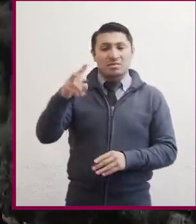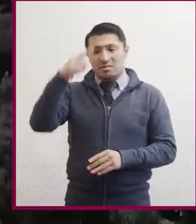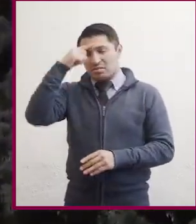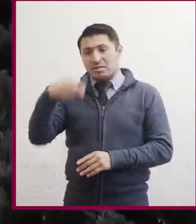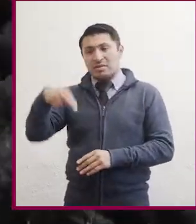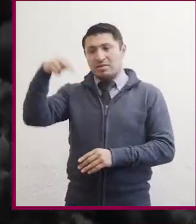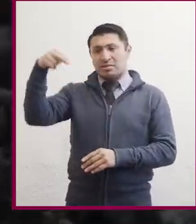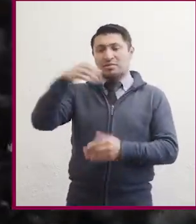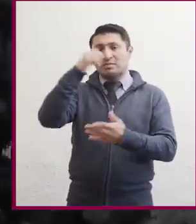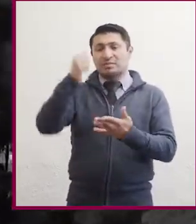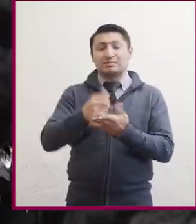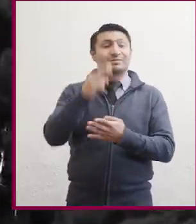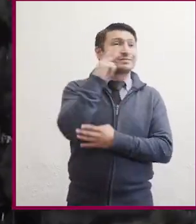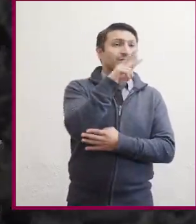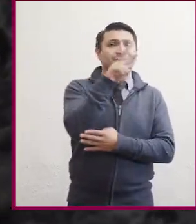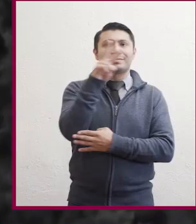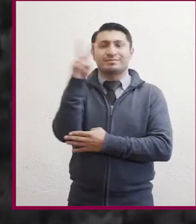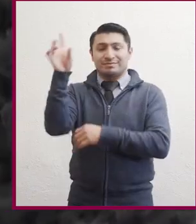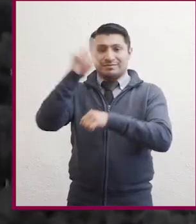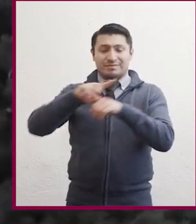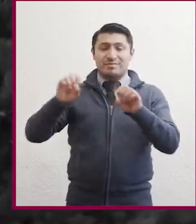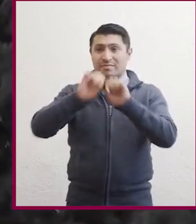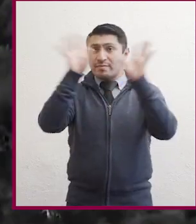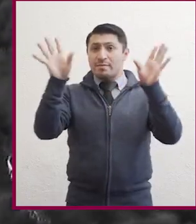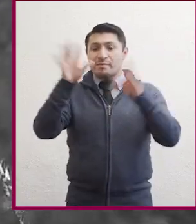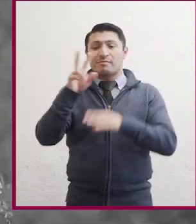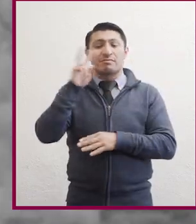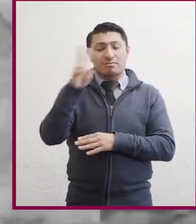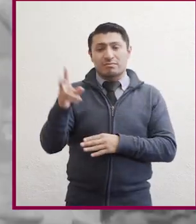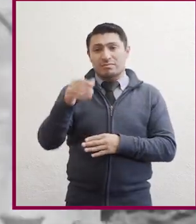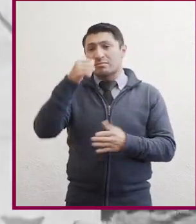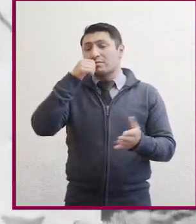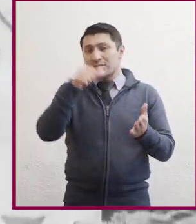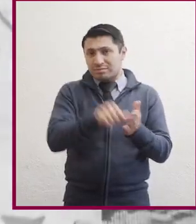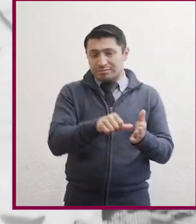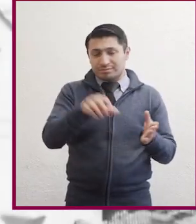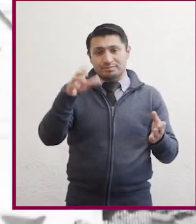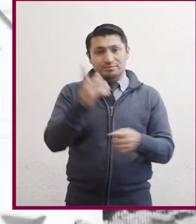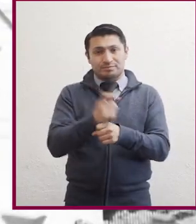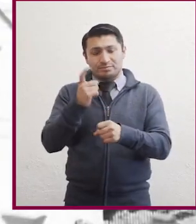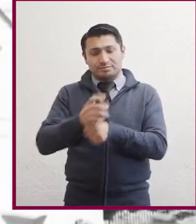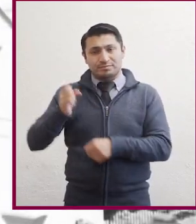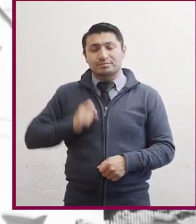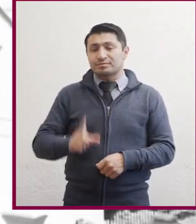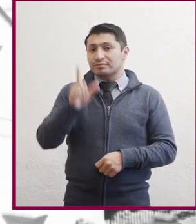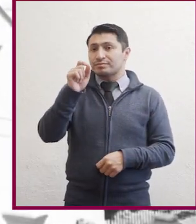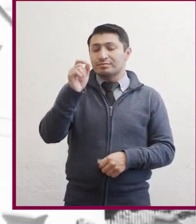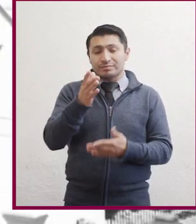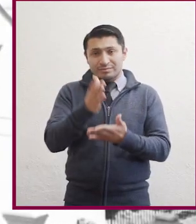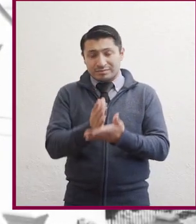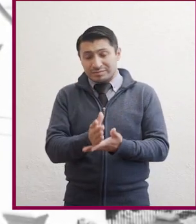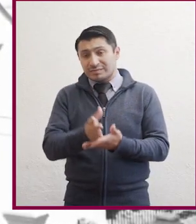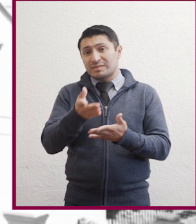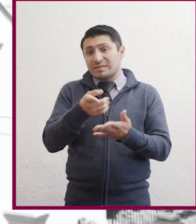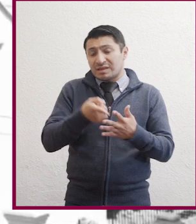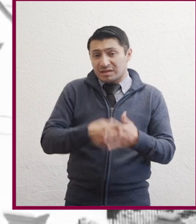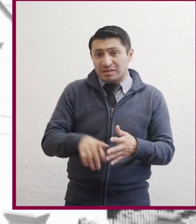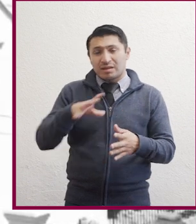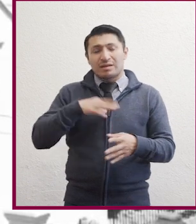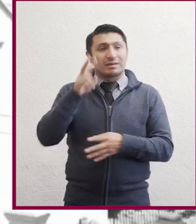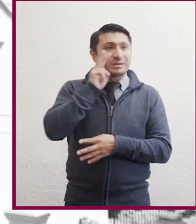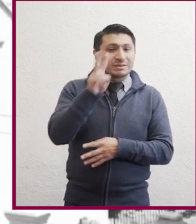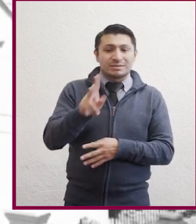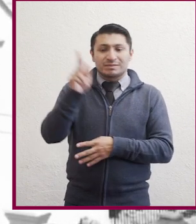el norte de la ciudad en días despejados. En las postales de la primera mitad del siglo XX se puede respirar